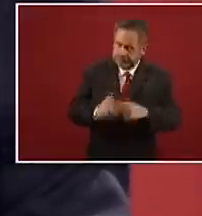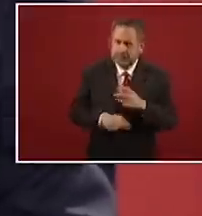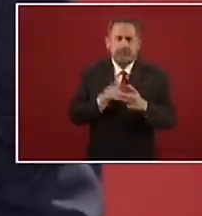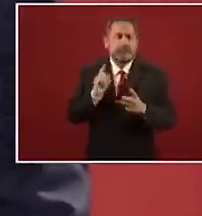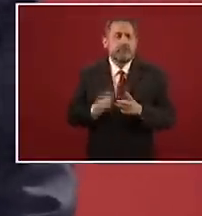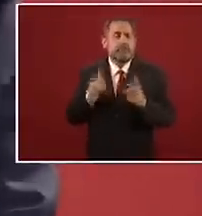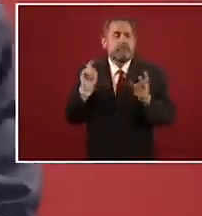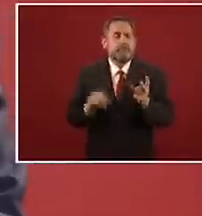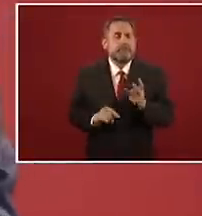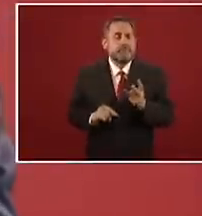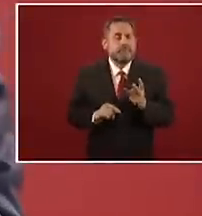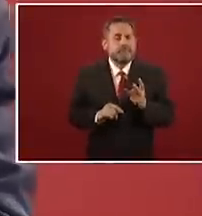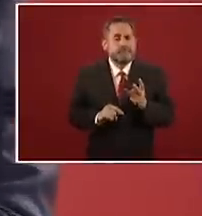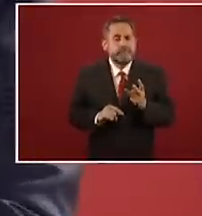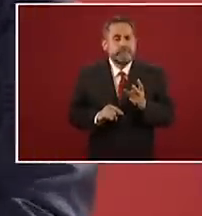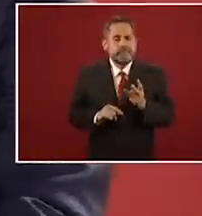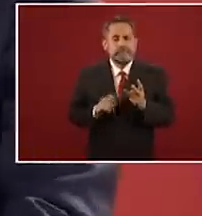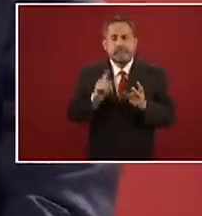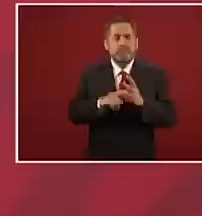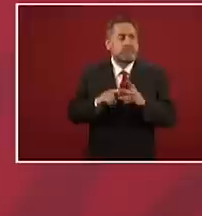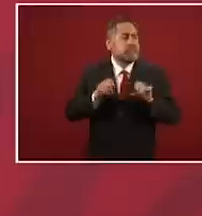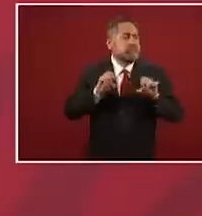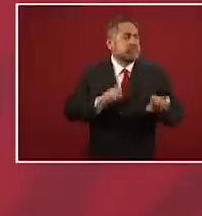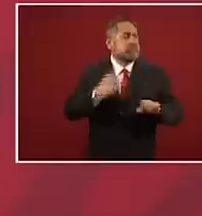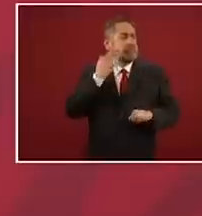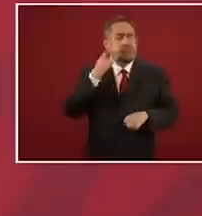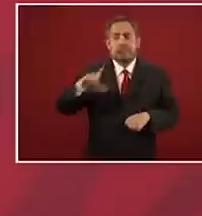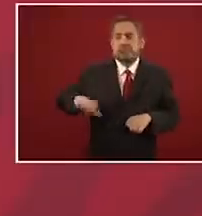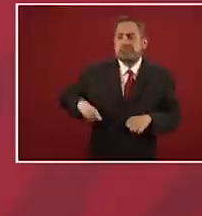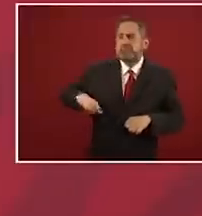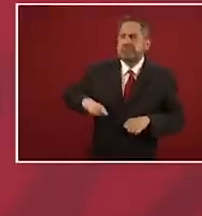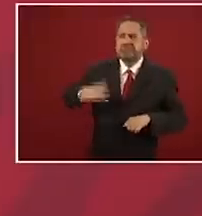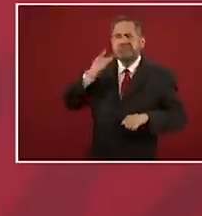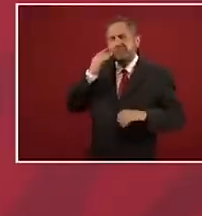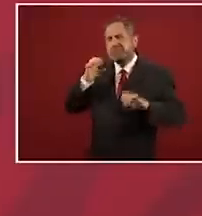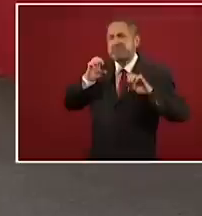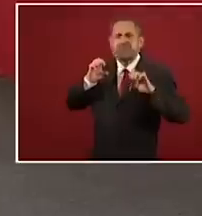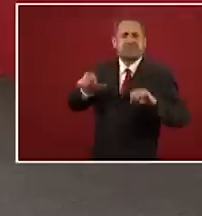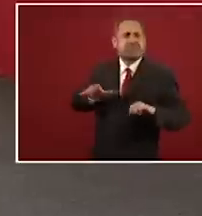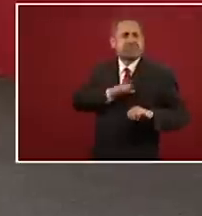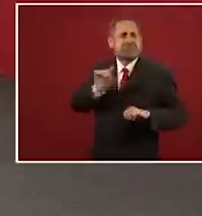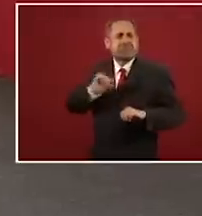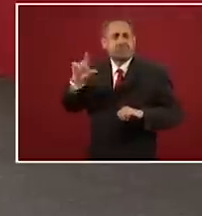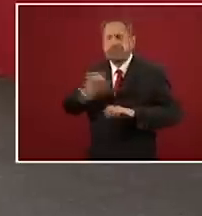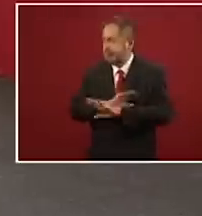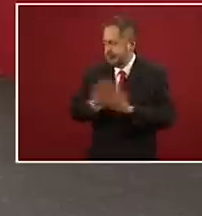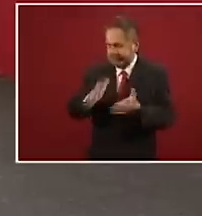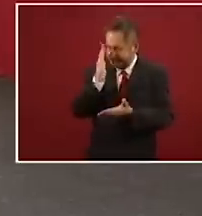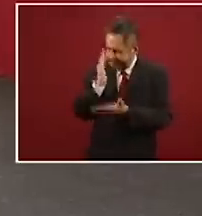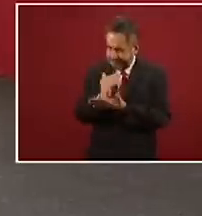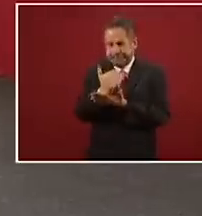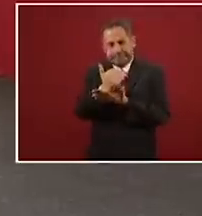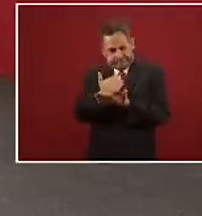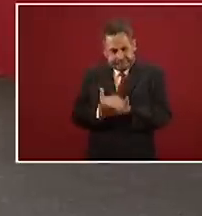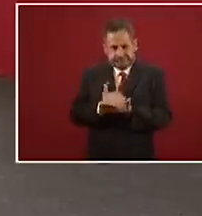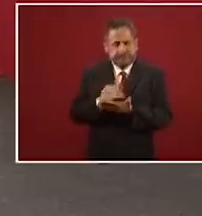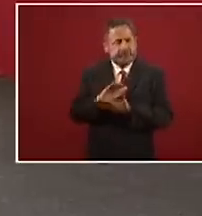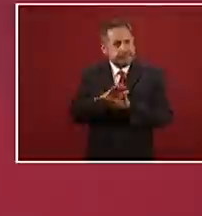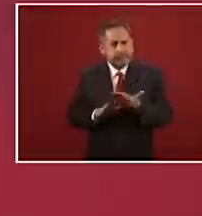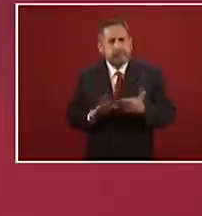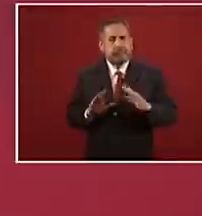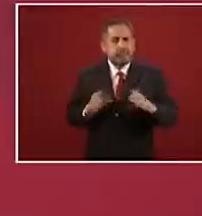acabar con los lujos en el gobierno, y todo lo que se ahorre,